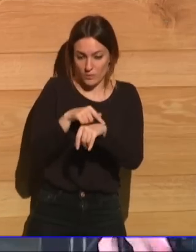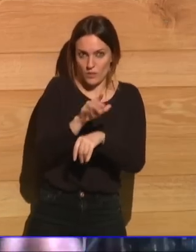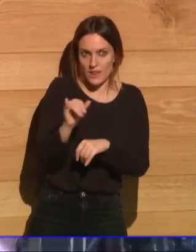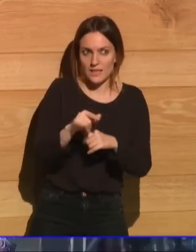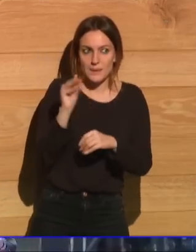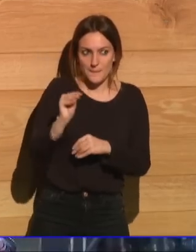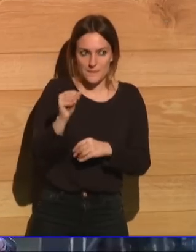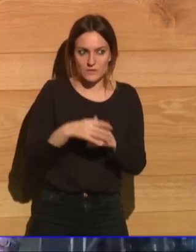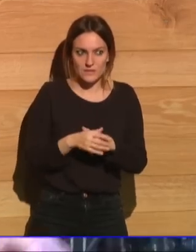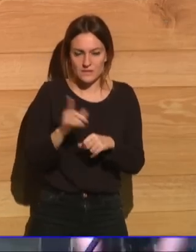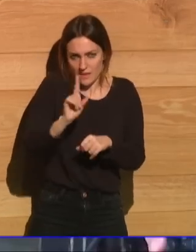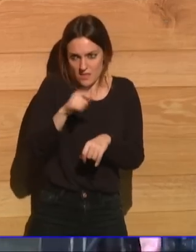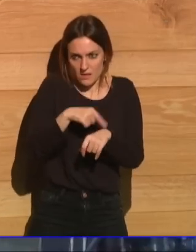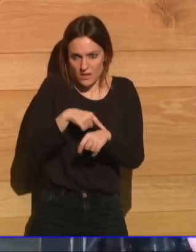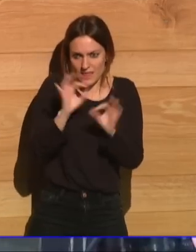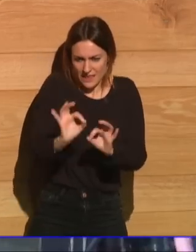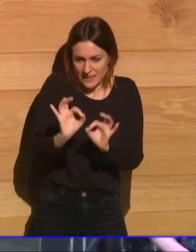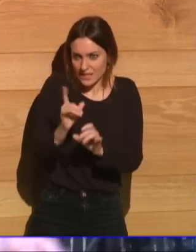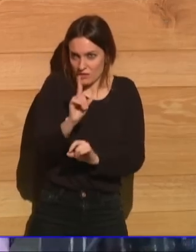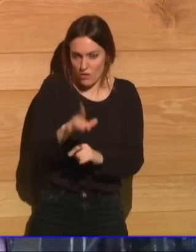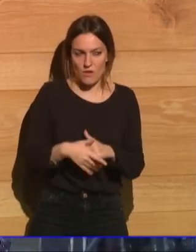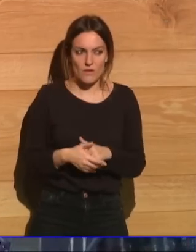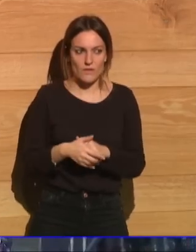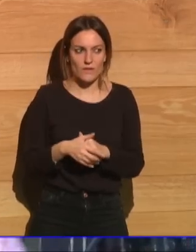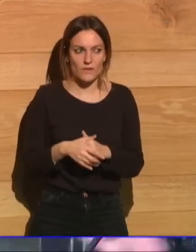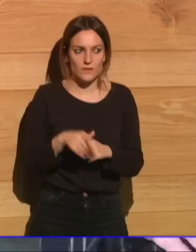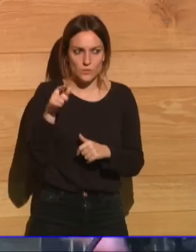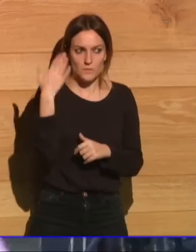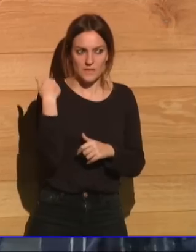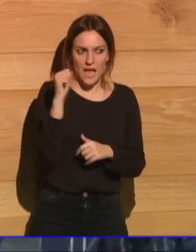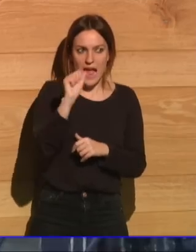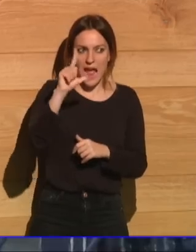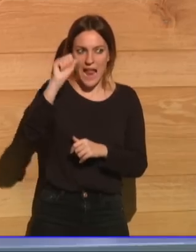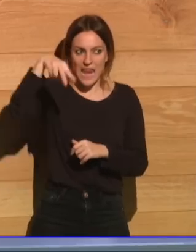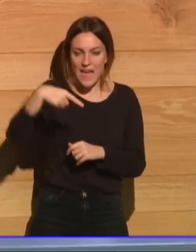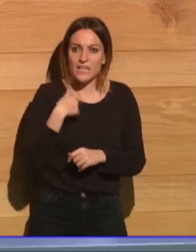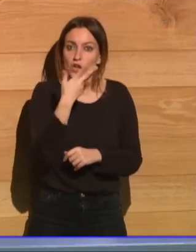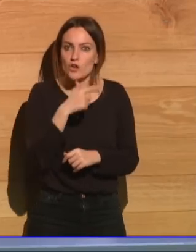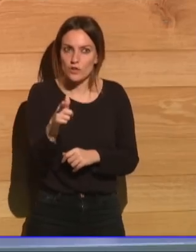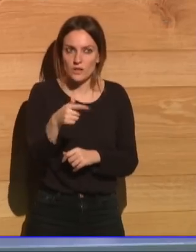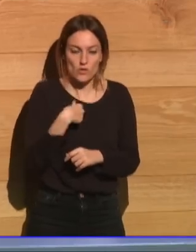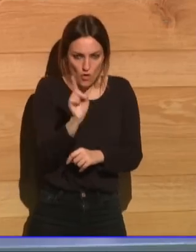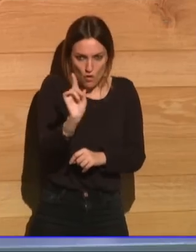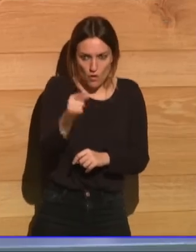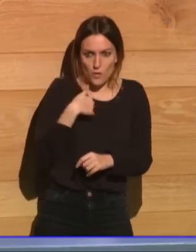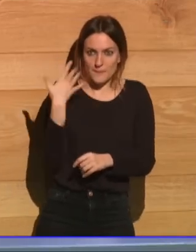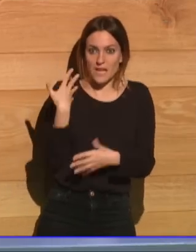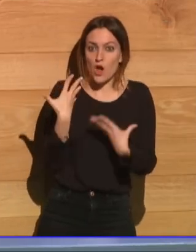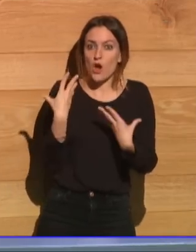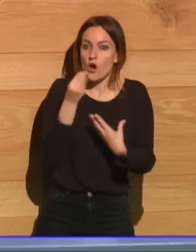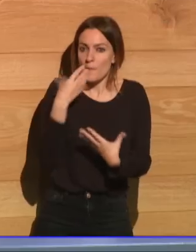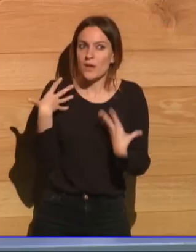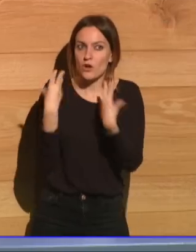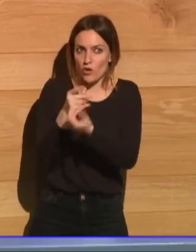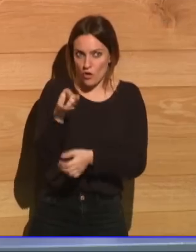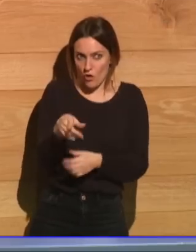decir, tampoco hay que cuadrar, eso que tú conociste a Alan Parker, habías dicho al principio. No, dije que comí con él, no que le conocí.